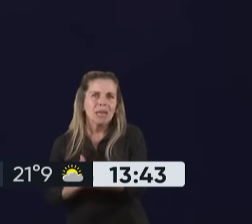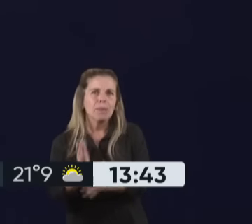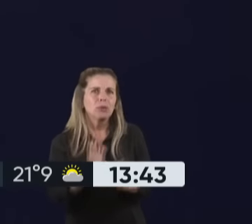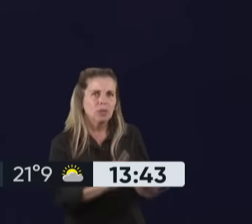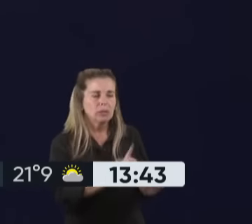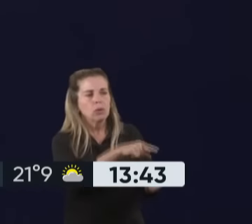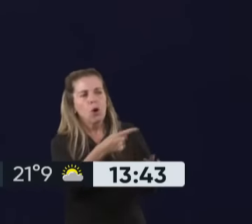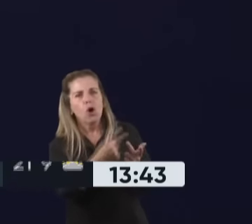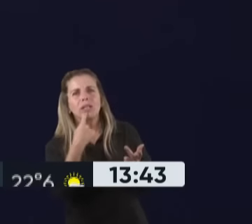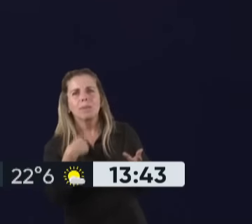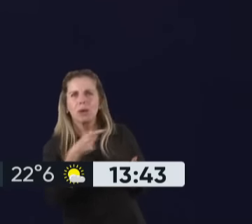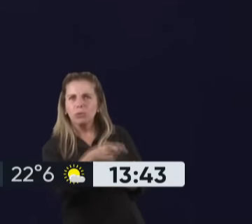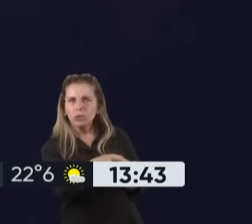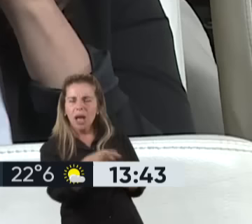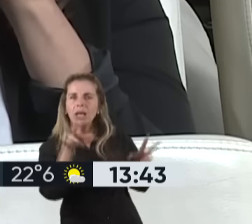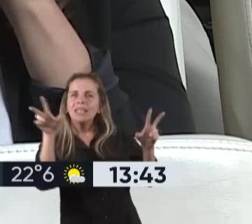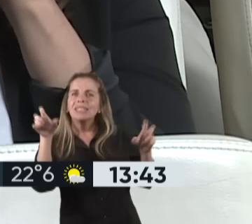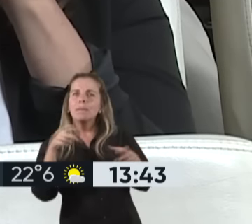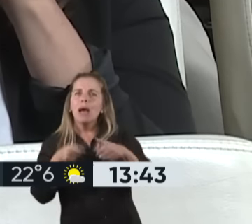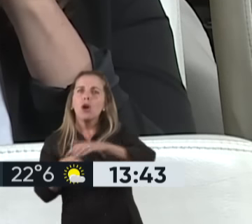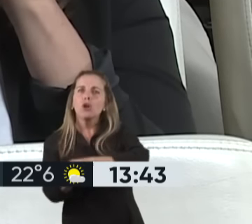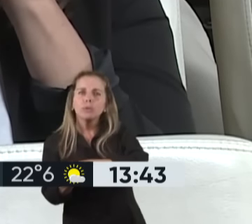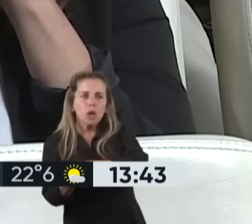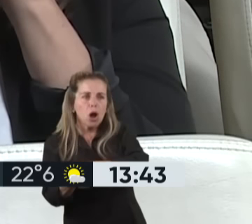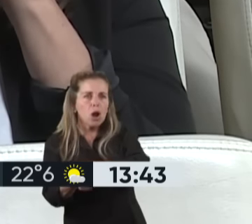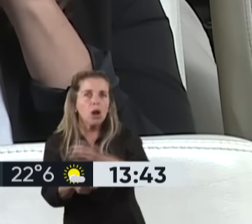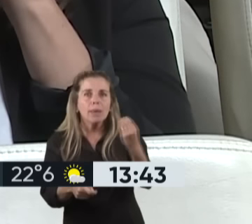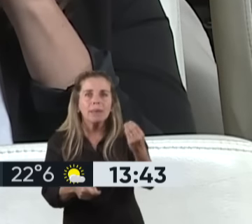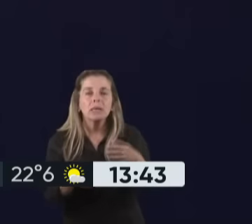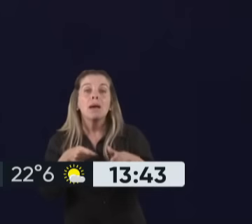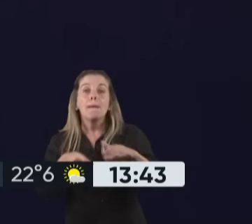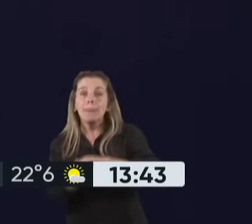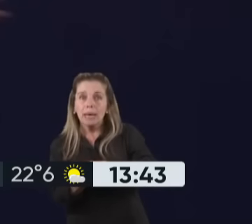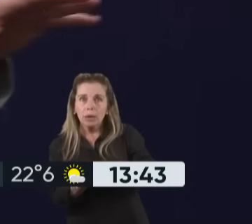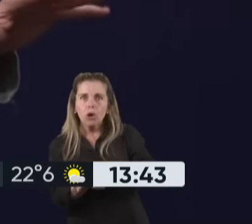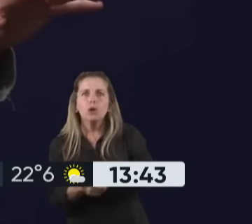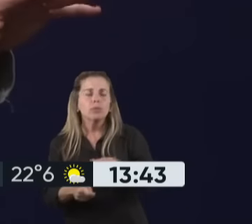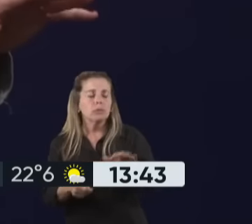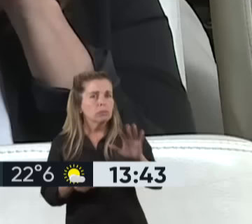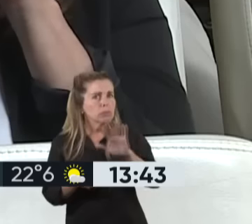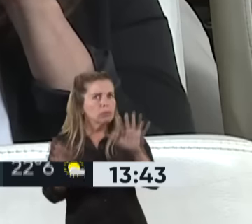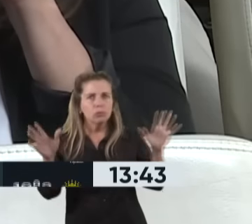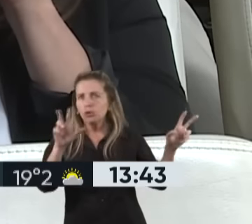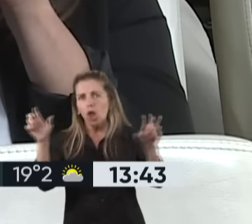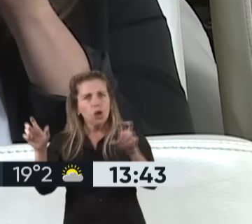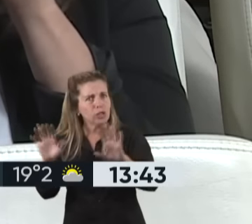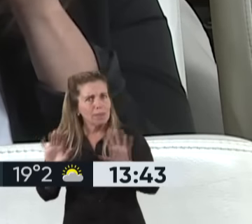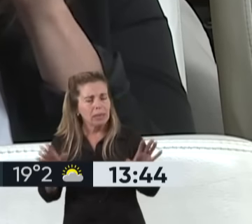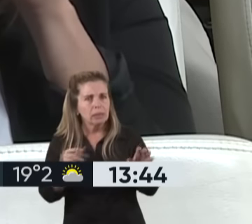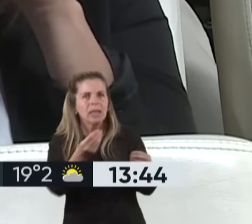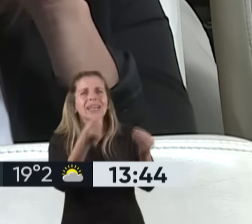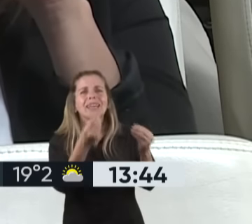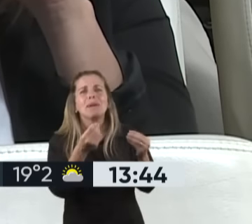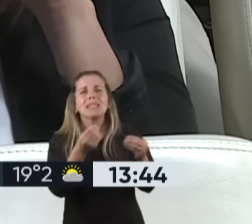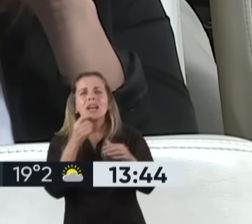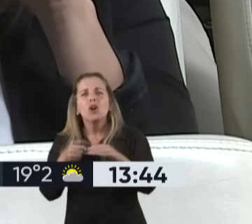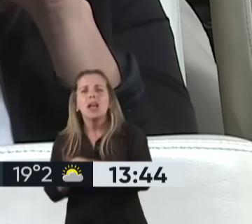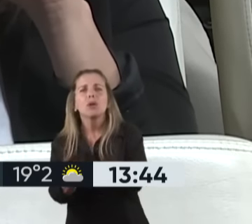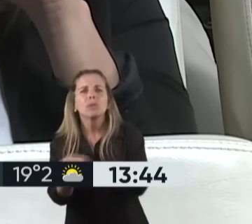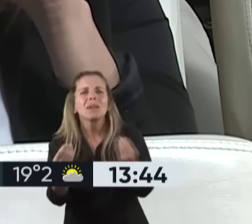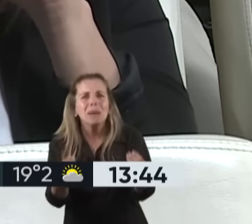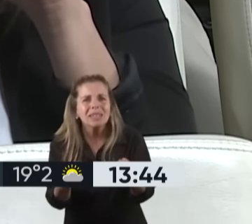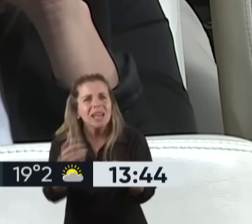otra? La corrupción, se van a agravar La corrupción, las penas se agravan todas. Pero la caducidad o no, me refiero. La caducidad